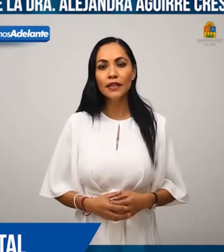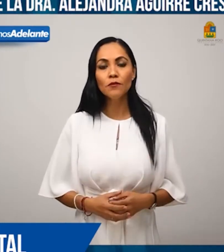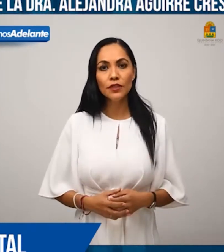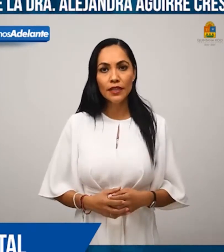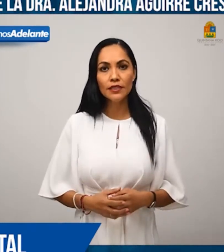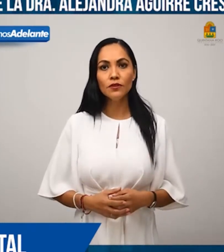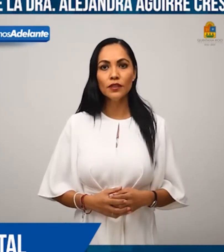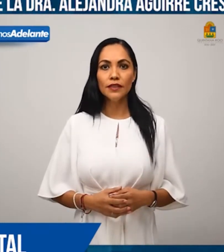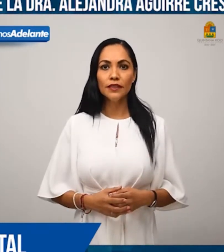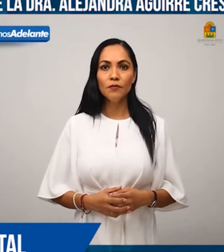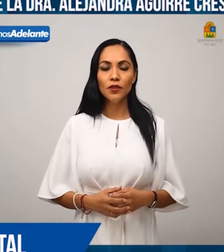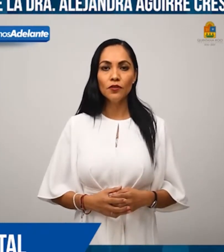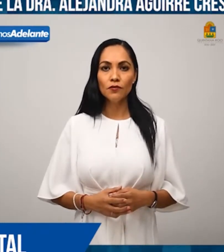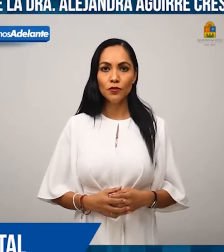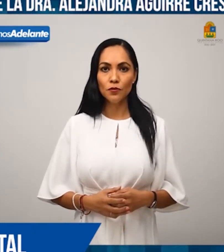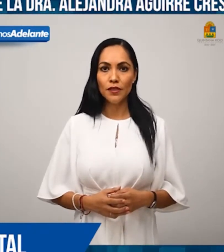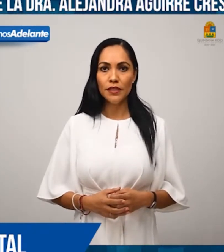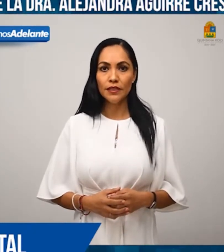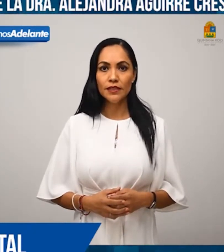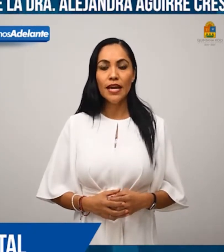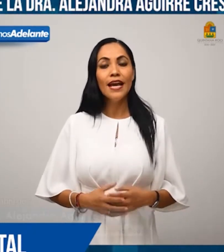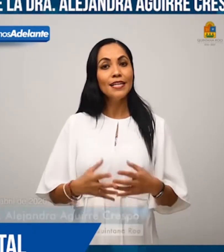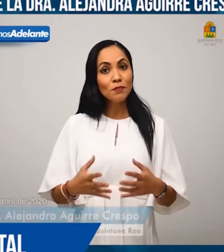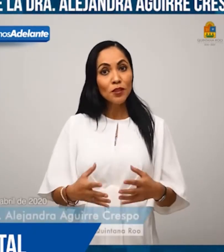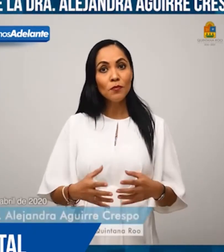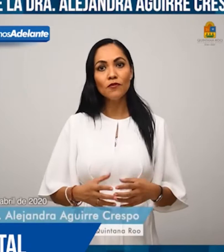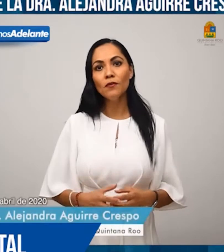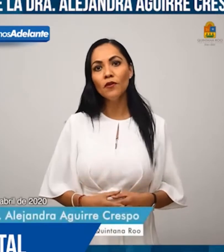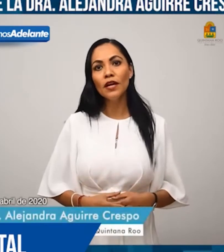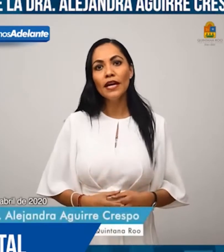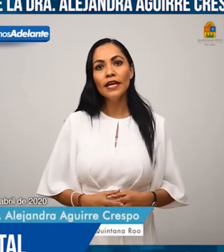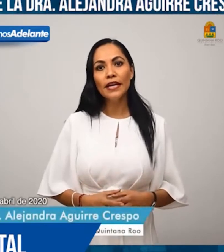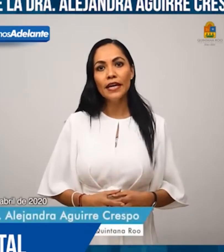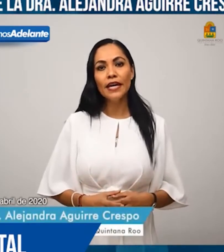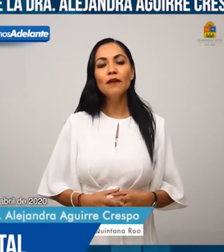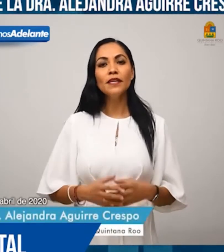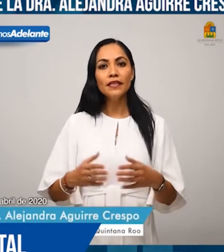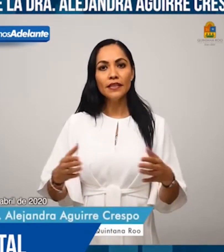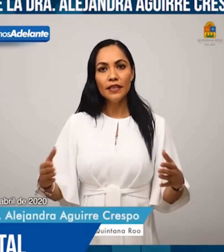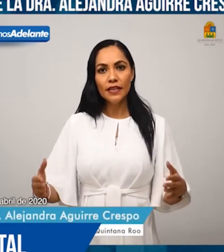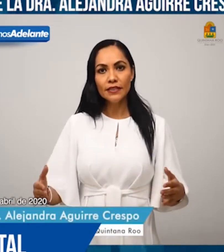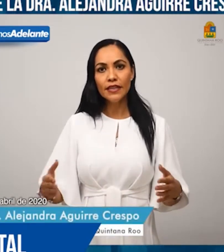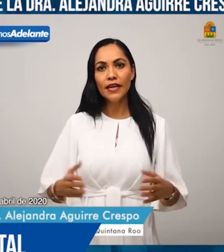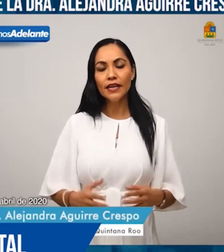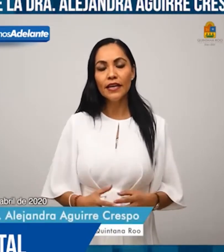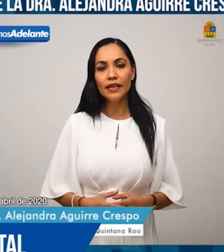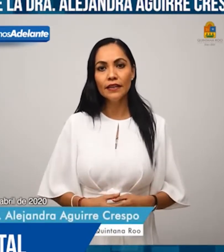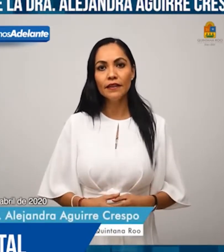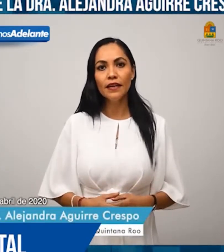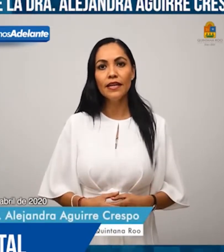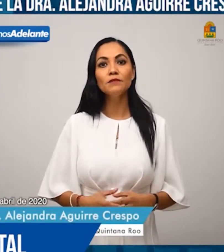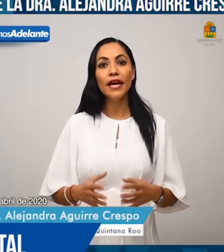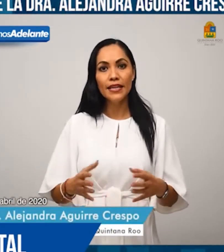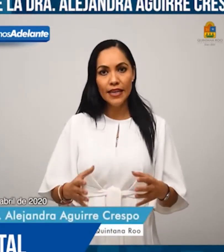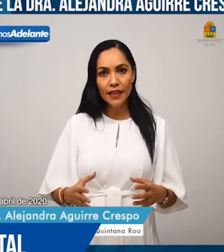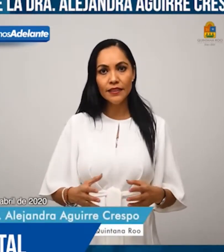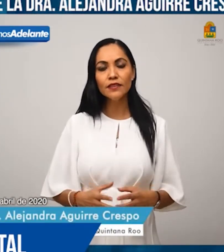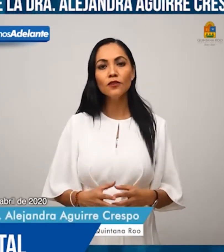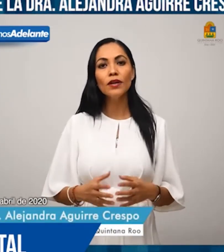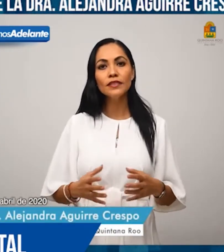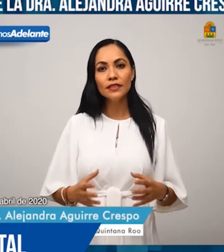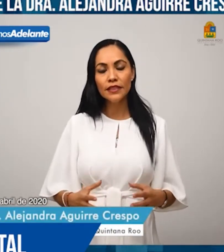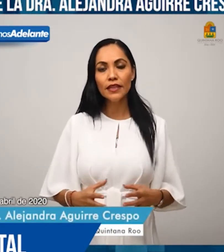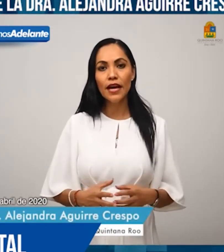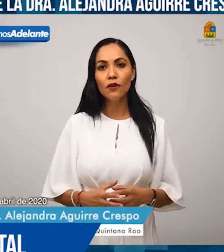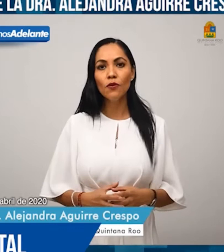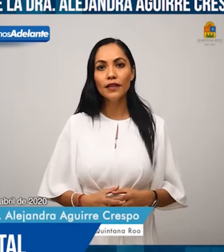ver que tenemos éxito en el tratamiento de nuestros pacientes. Les pido por favor que eviten estar en las vialidades,